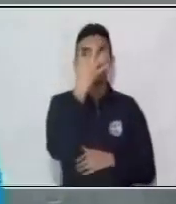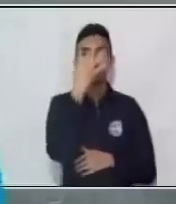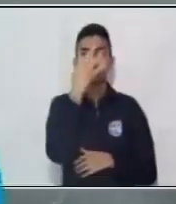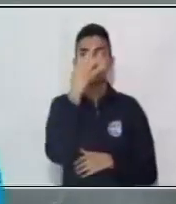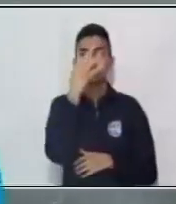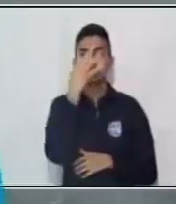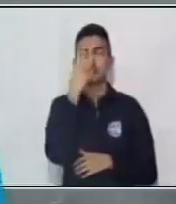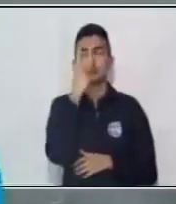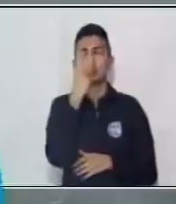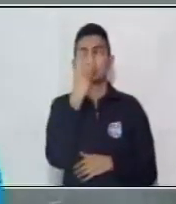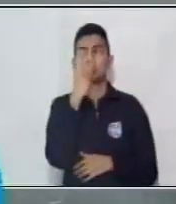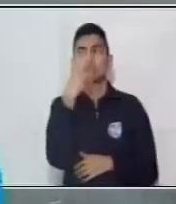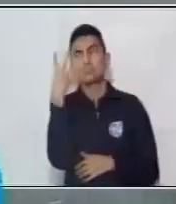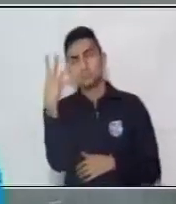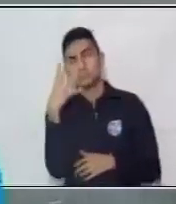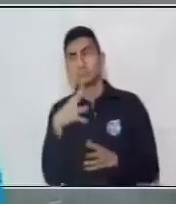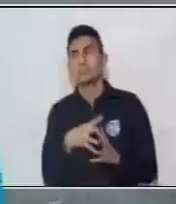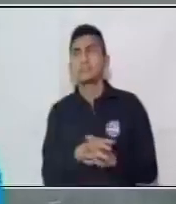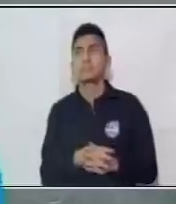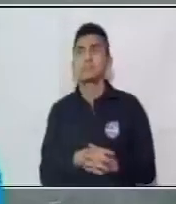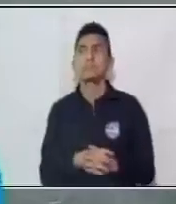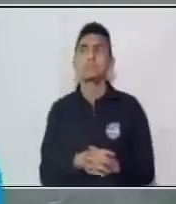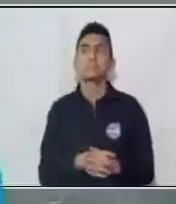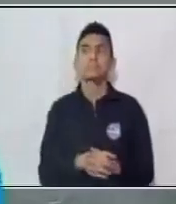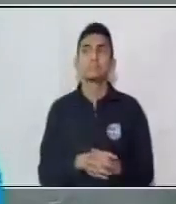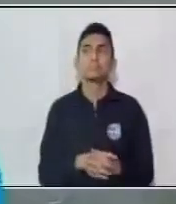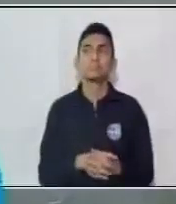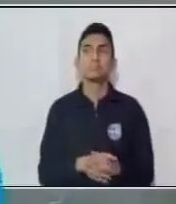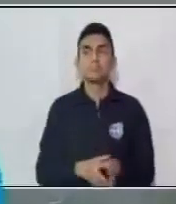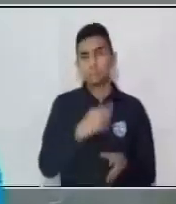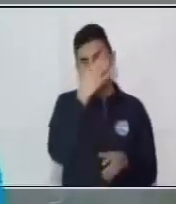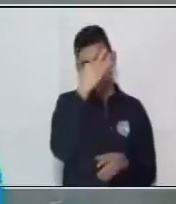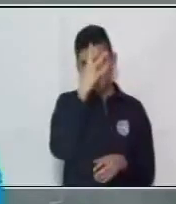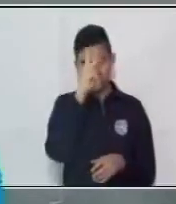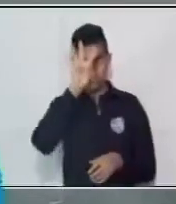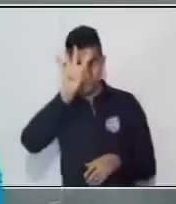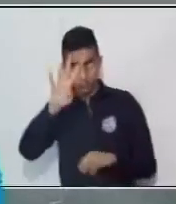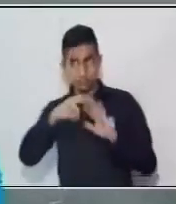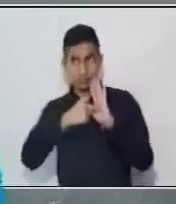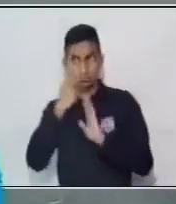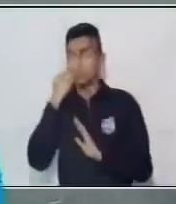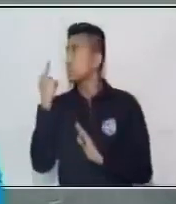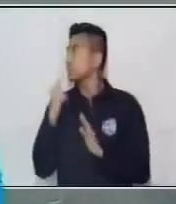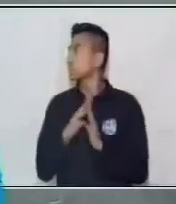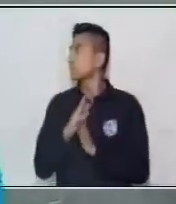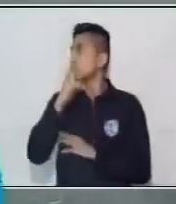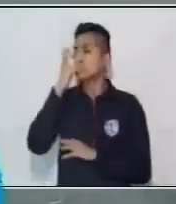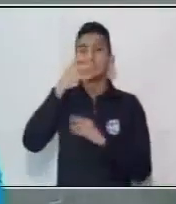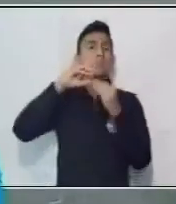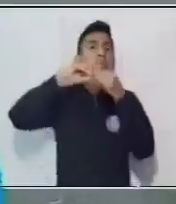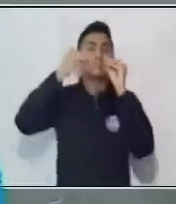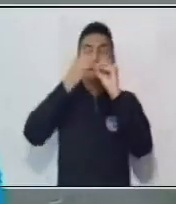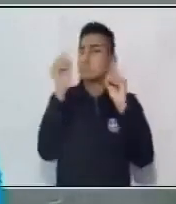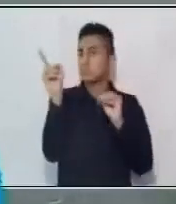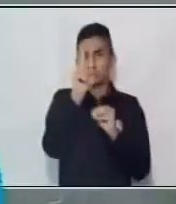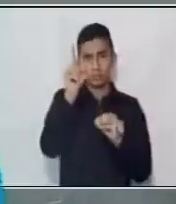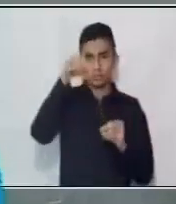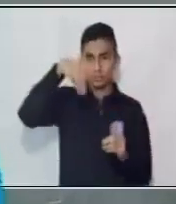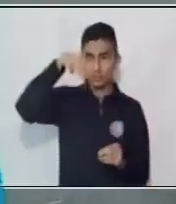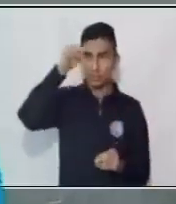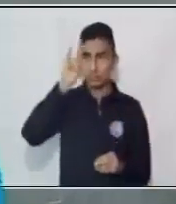el, pongamos el 4. El 3 y el 4. Estos números no son múltiplos entre